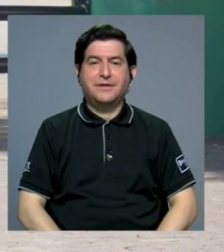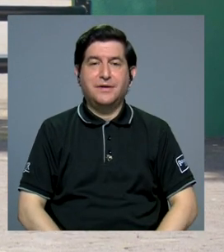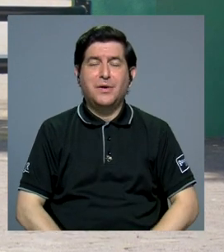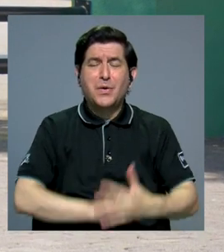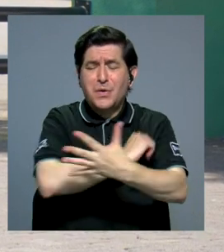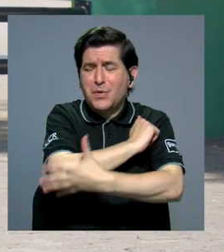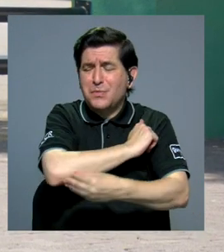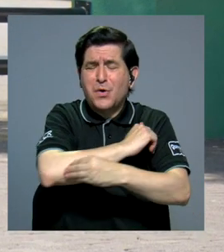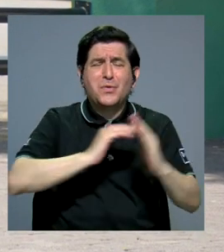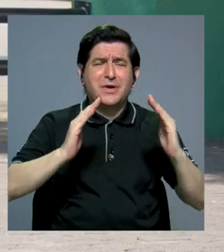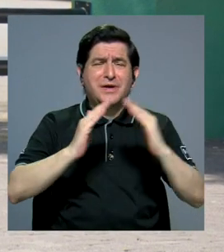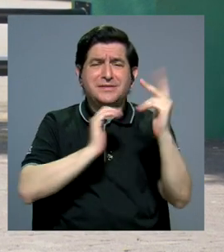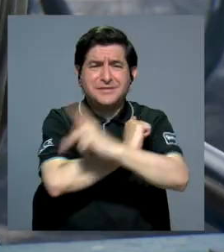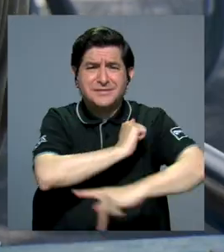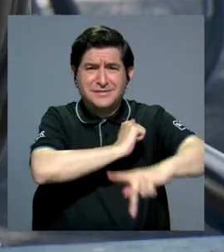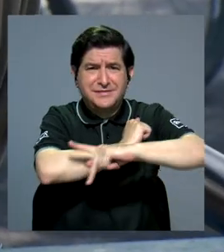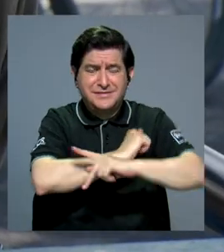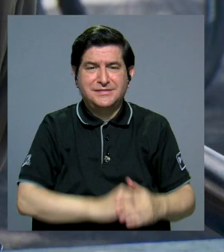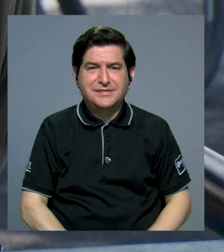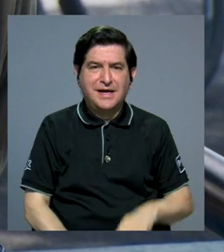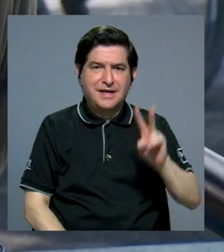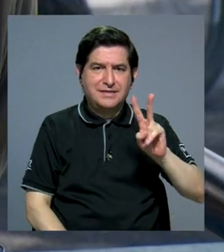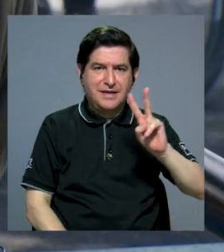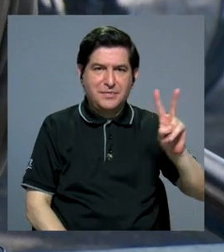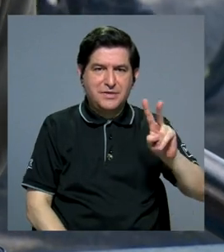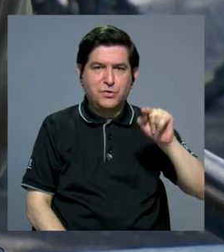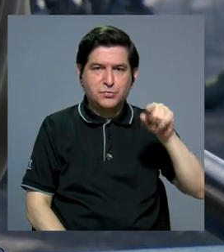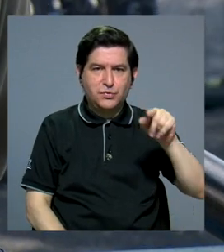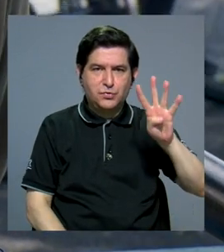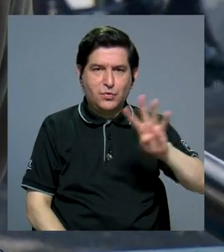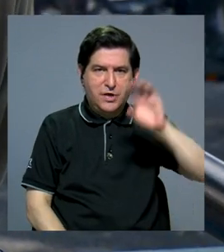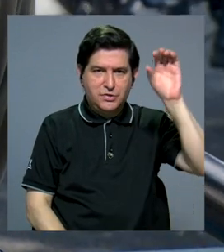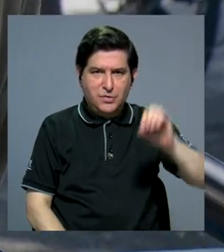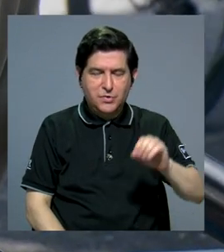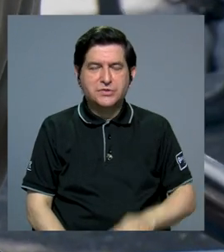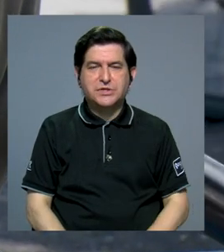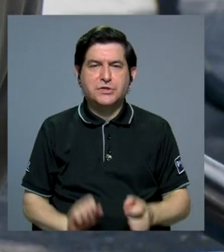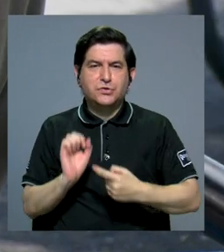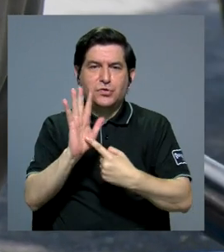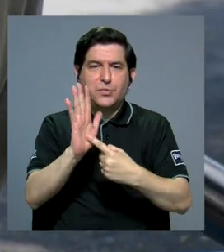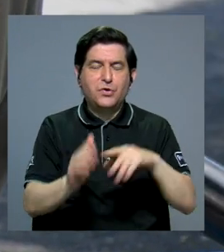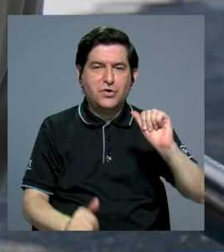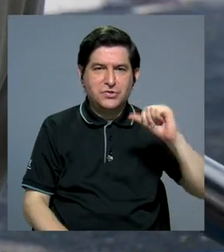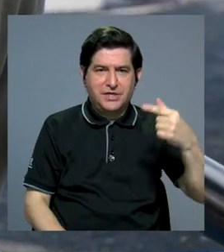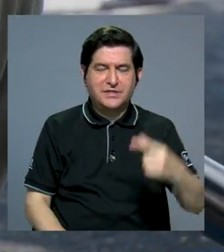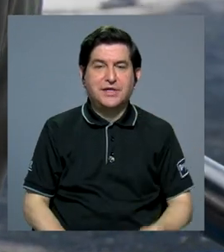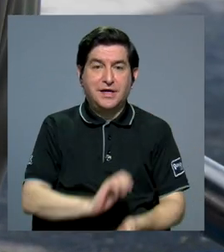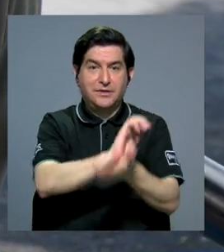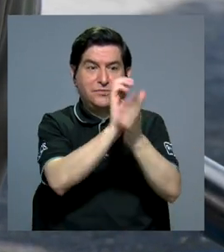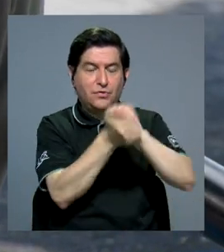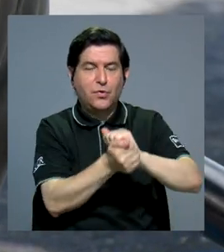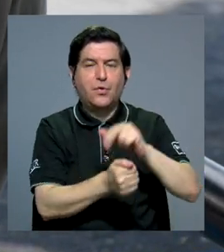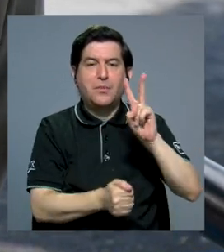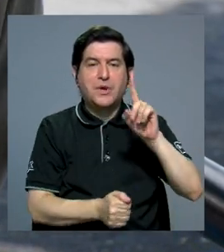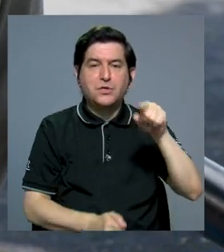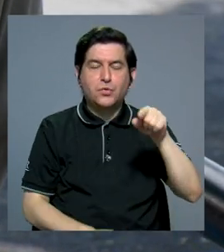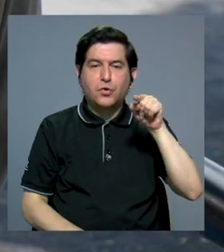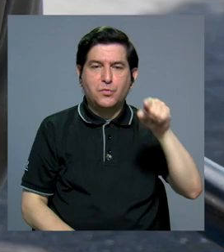Rica, la pobreza en los hogares del país pasará del 22.4% proyectado para agosto a